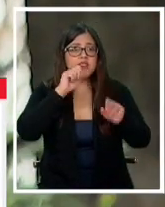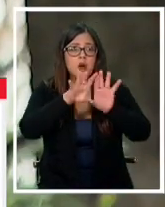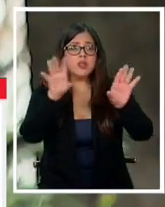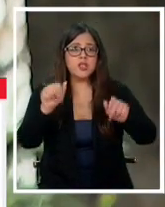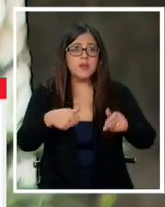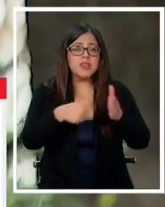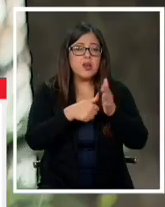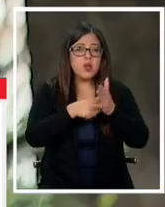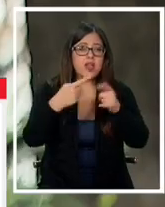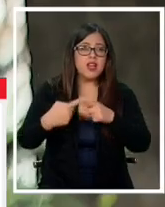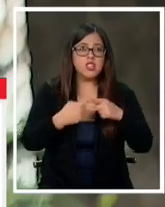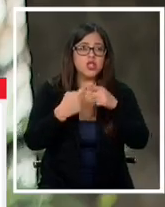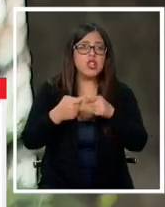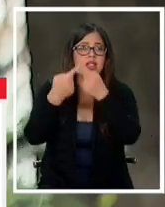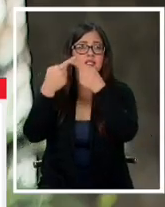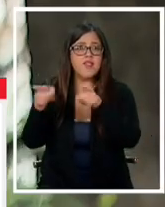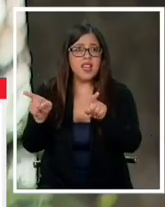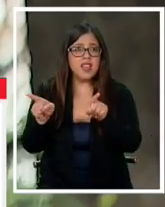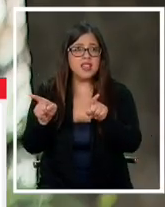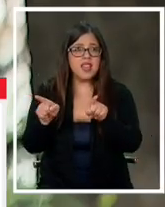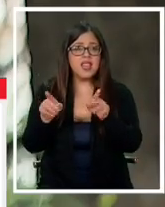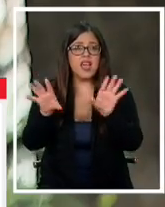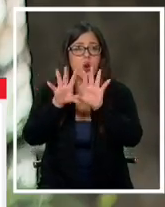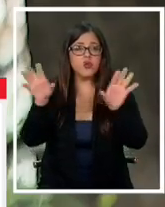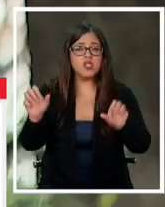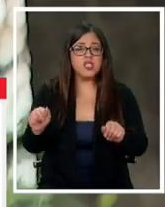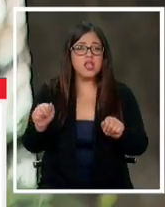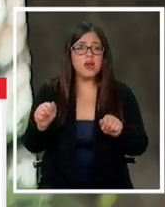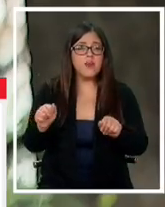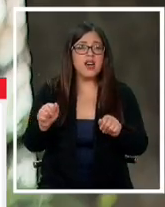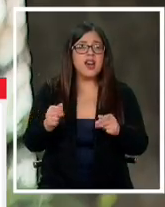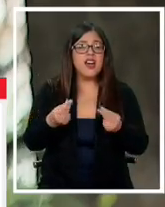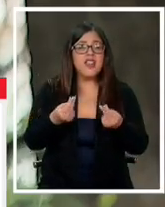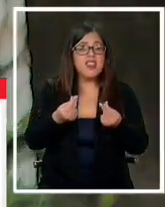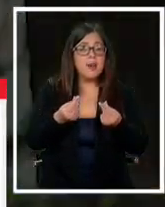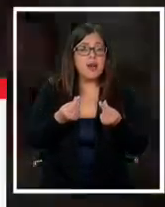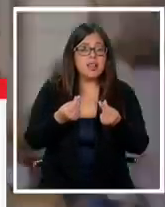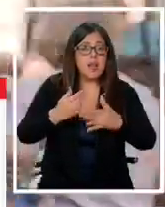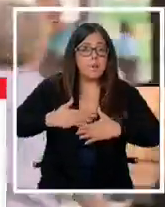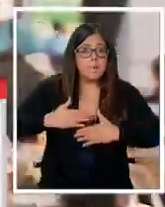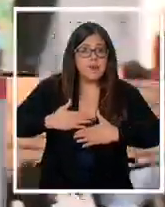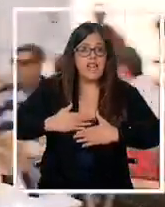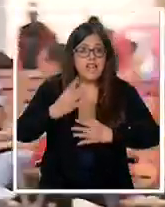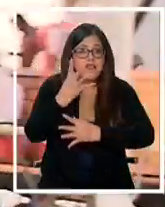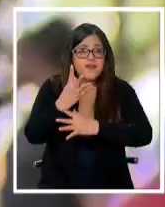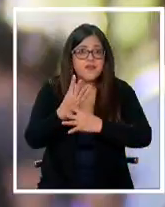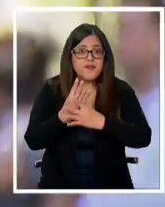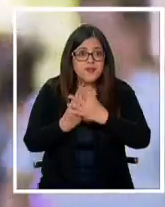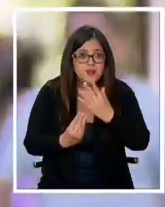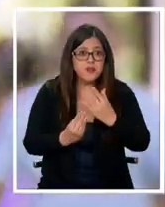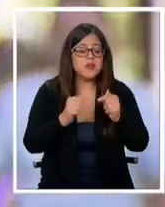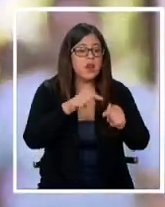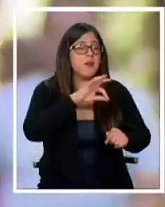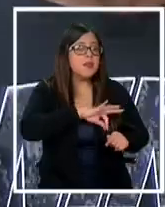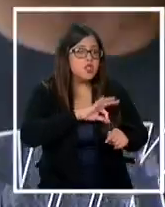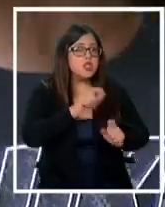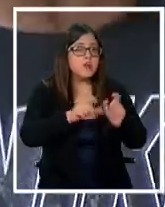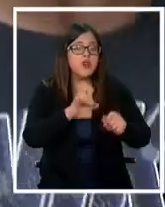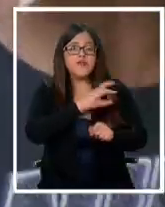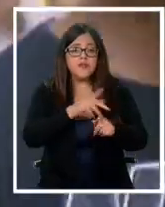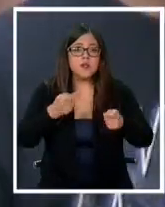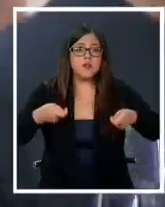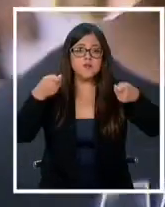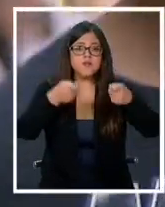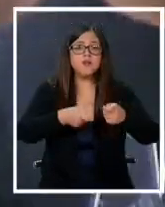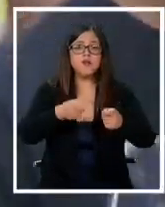sistema de seguridad social distinto un sistema de ahorro personal de mi platita que se me va acabando las pensiones de los chilenos se financiarán con el